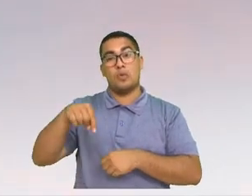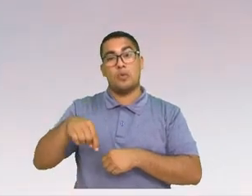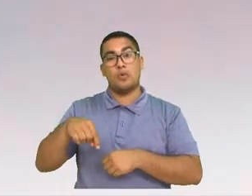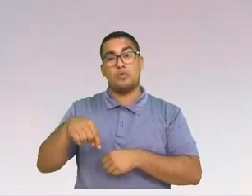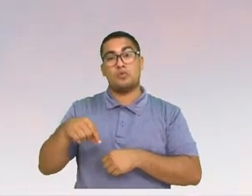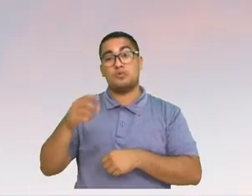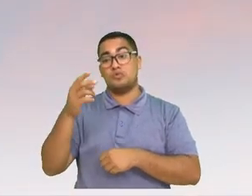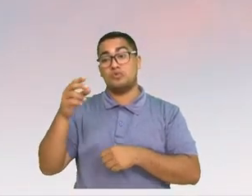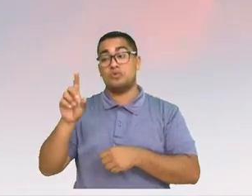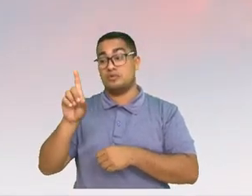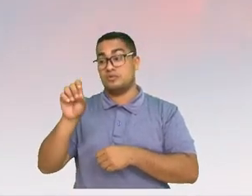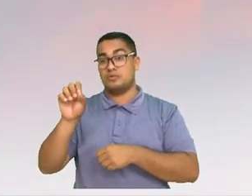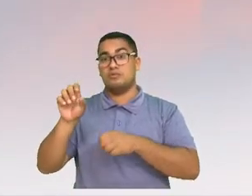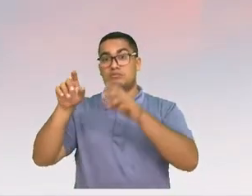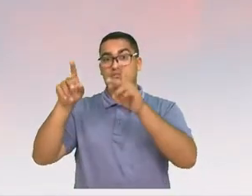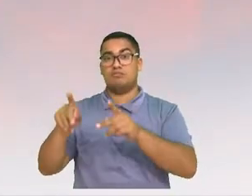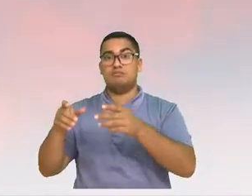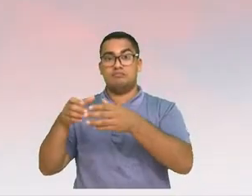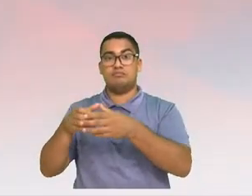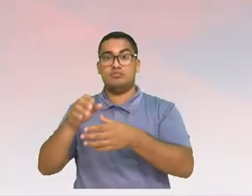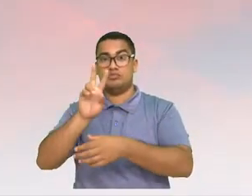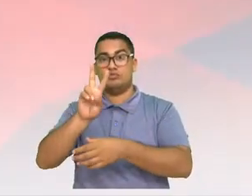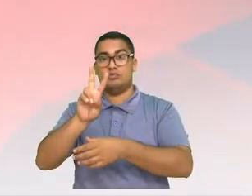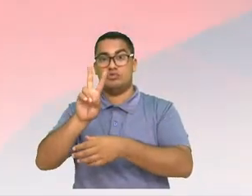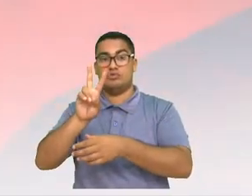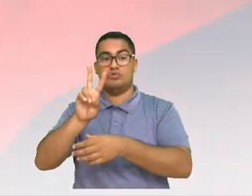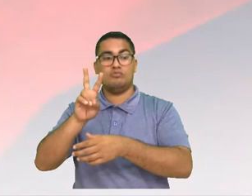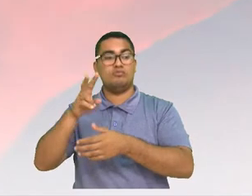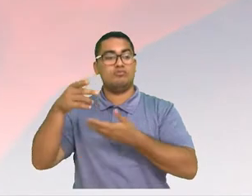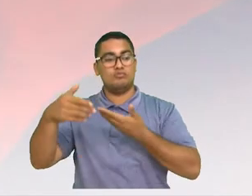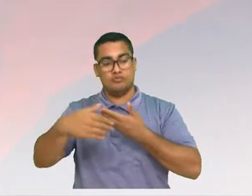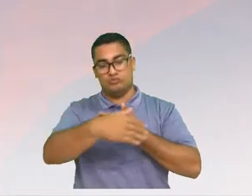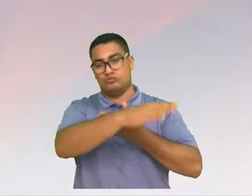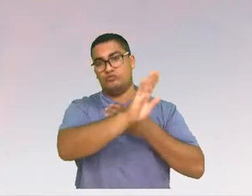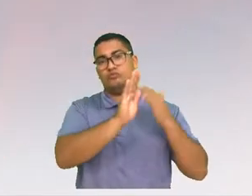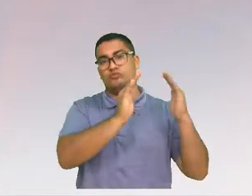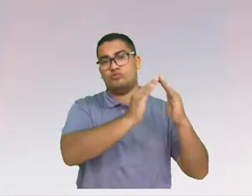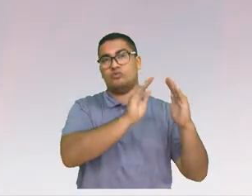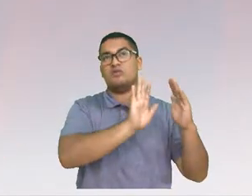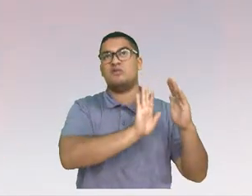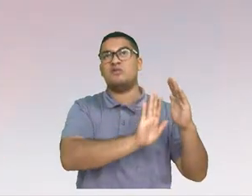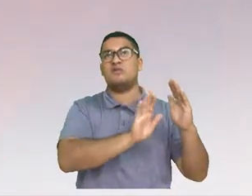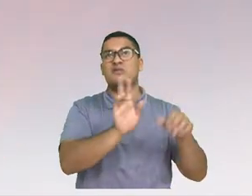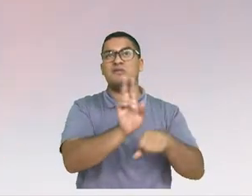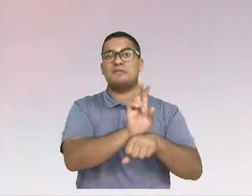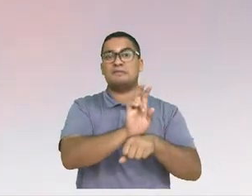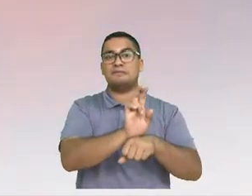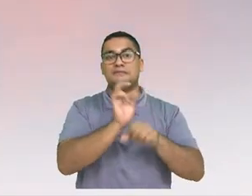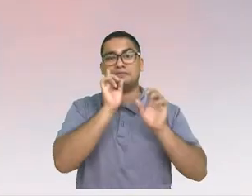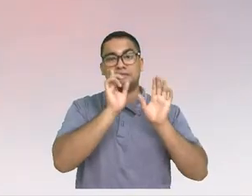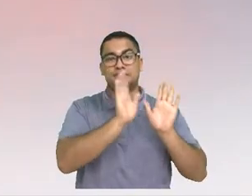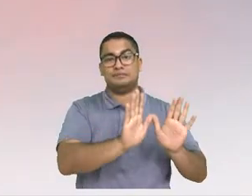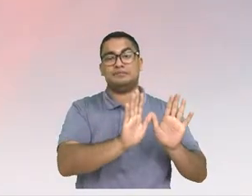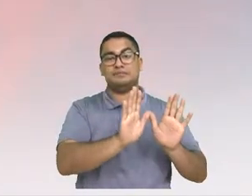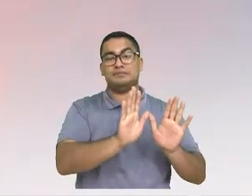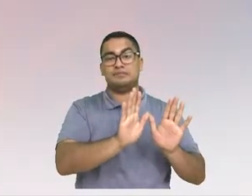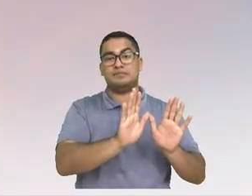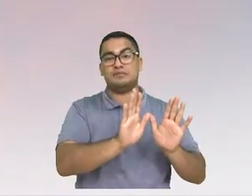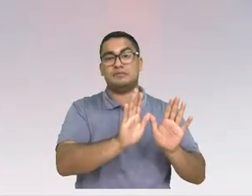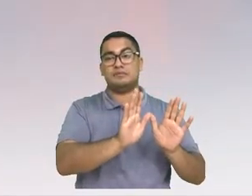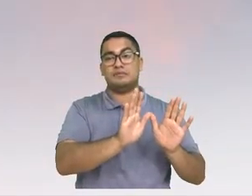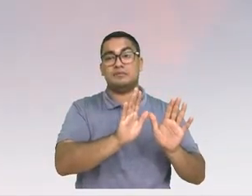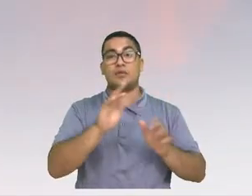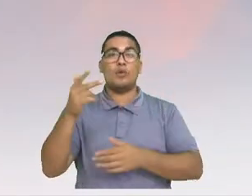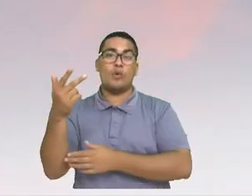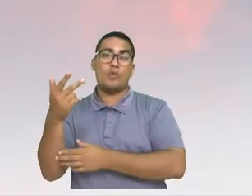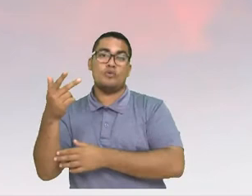el periodo reglamentario 2 personas que pasaron a resguardo domiciliar. Quedaron, por